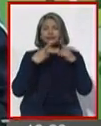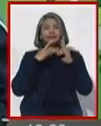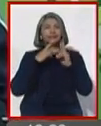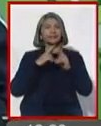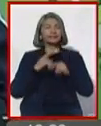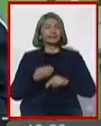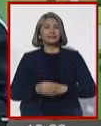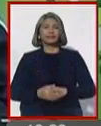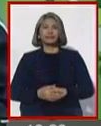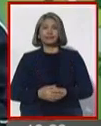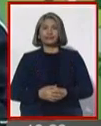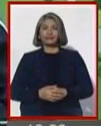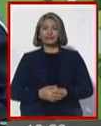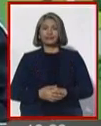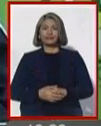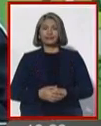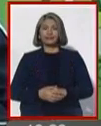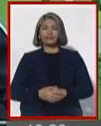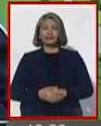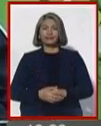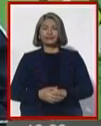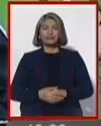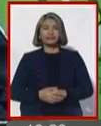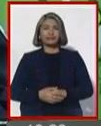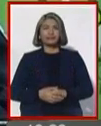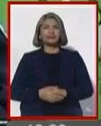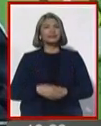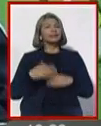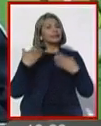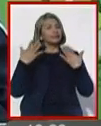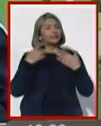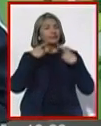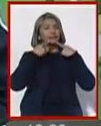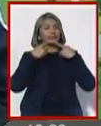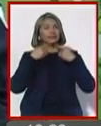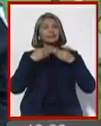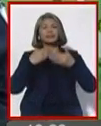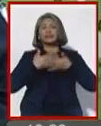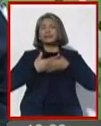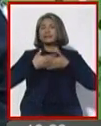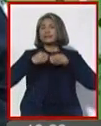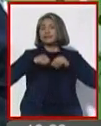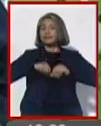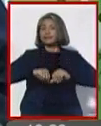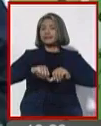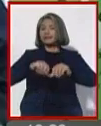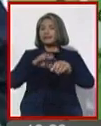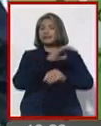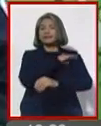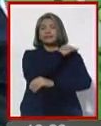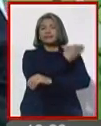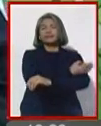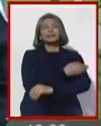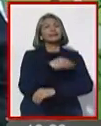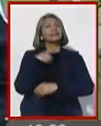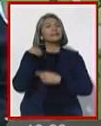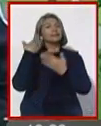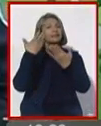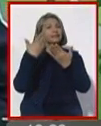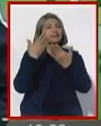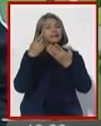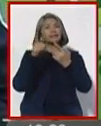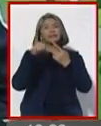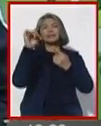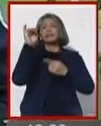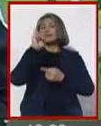manera inmediata. ¿El pronóstico es que sigan los fuertes vientos hasta el miércoles? Claro que sí, ese es el reporte establecido por el CENAMI. Entonces, ante ello, nosotros vamos